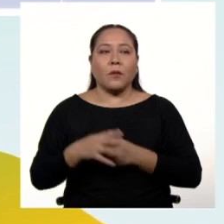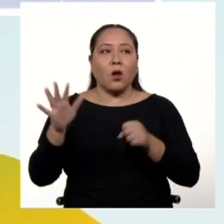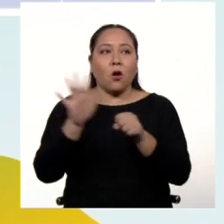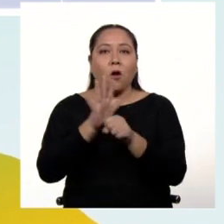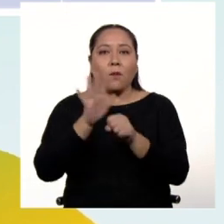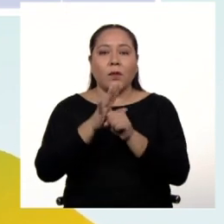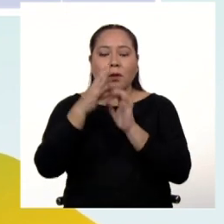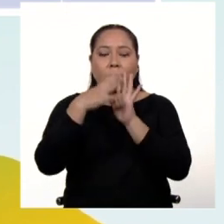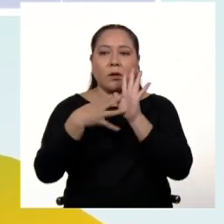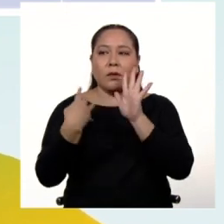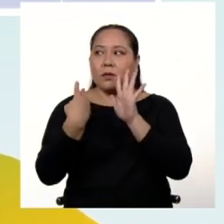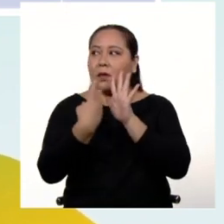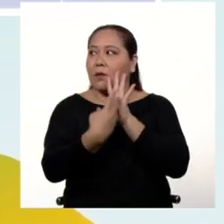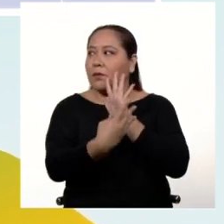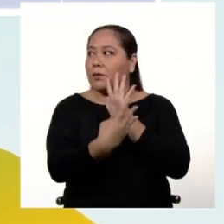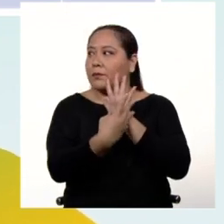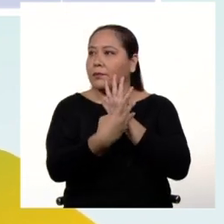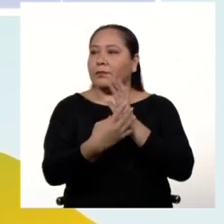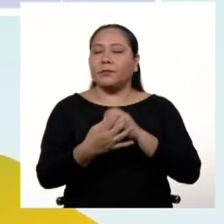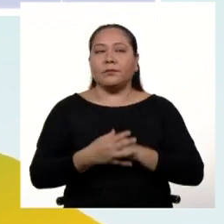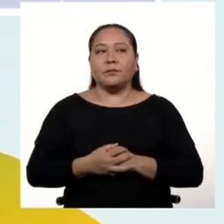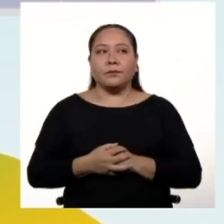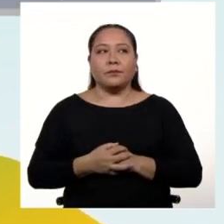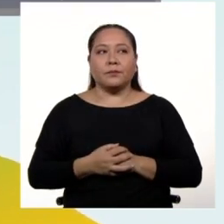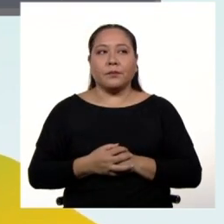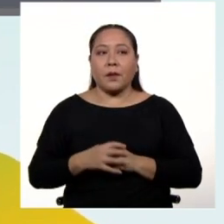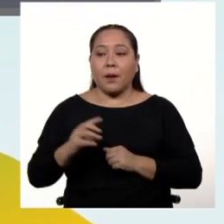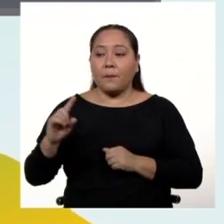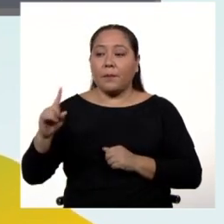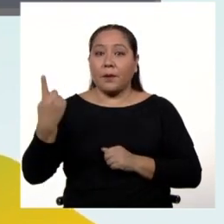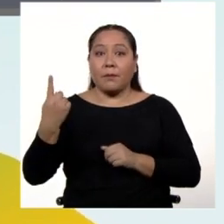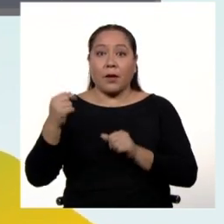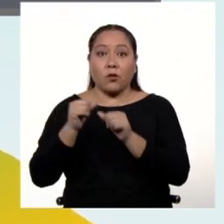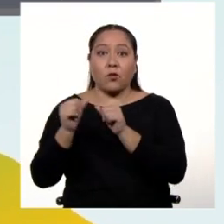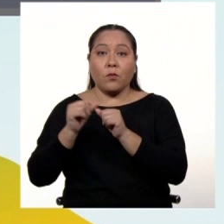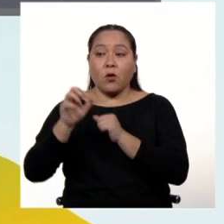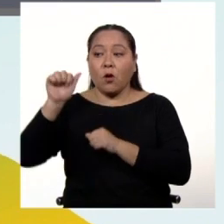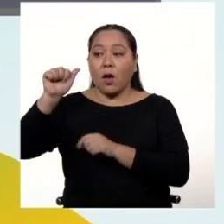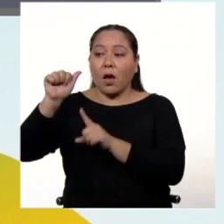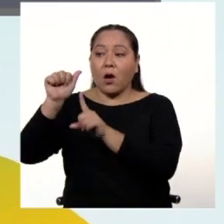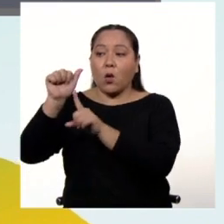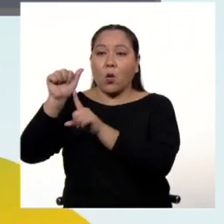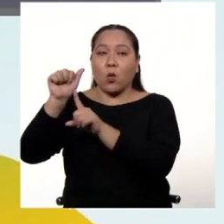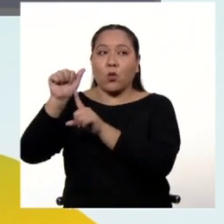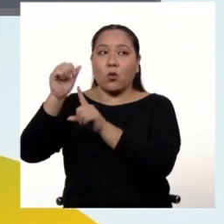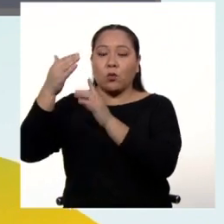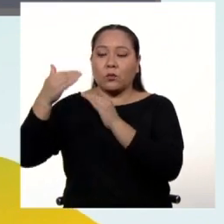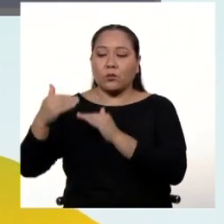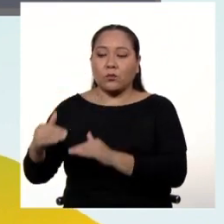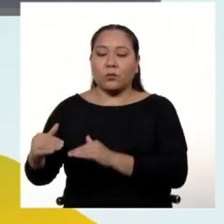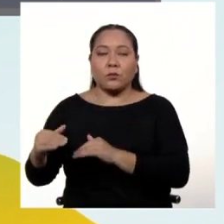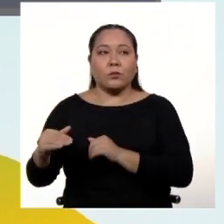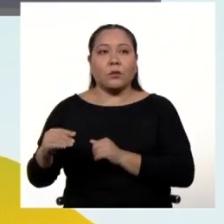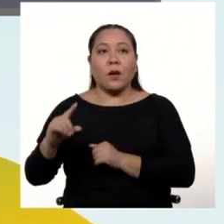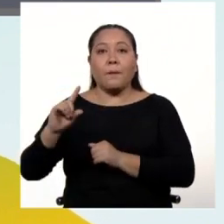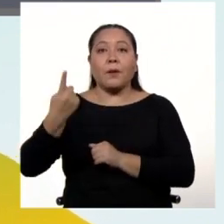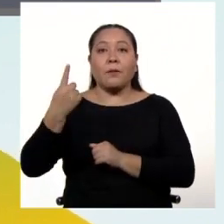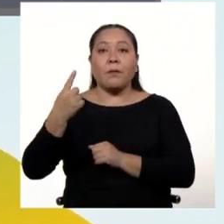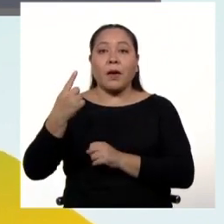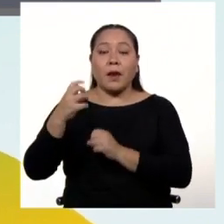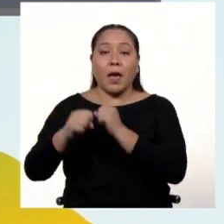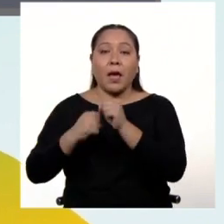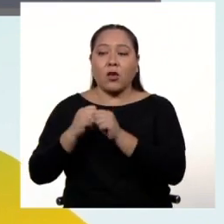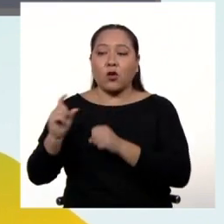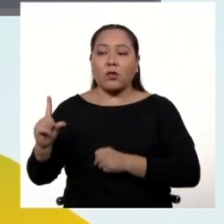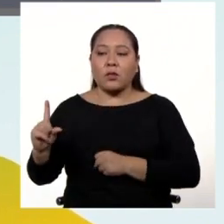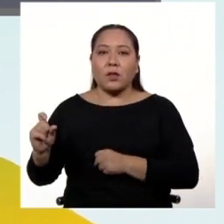Completamos la tabla de la siguiente forma. Para el primer término A sub 1, la cantidad de ahorro en el primer año es de